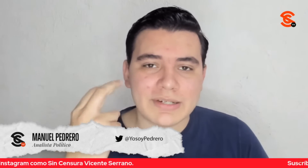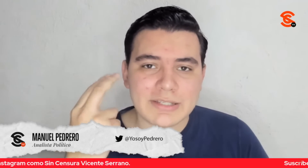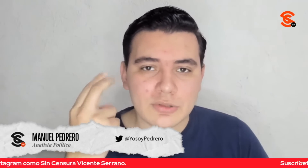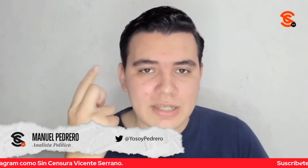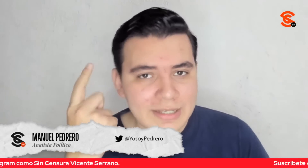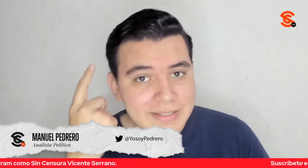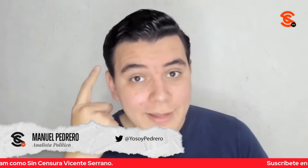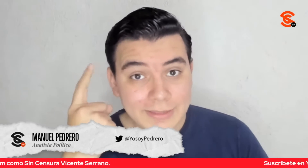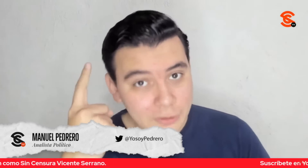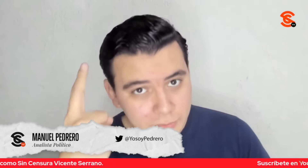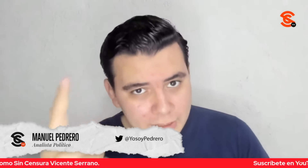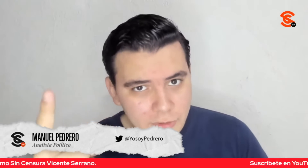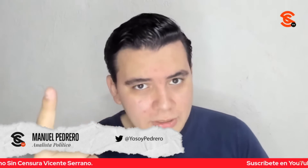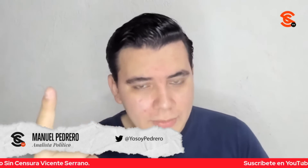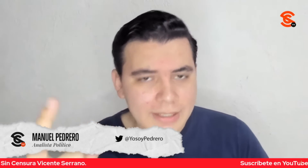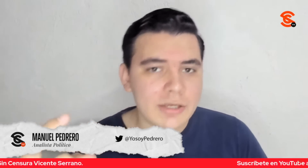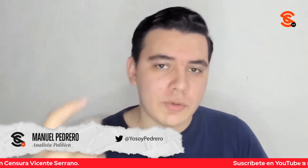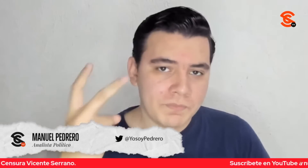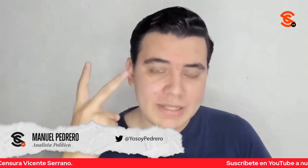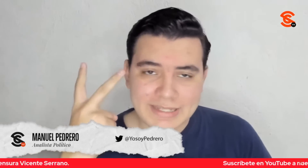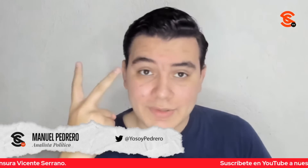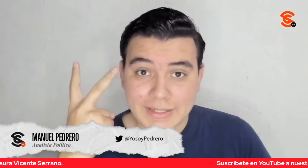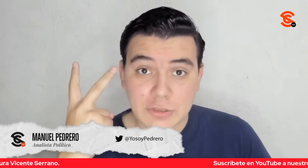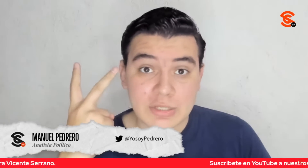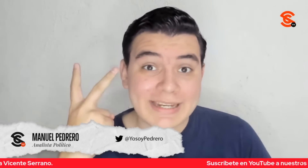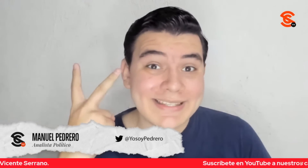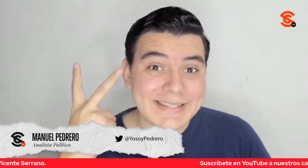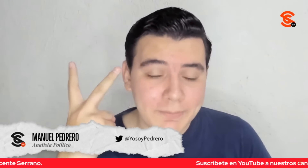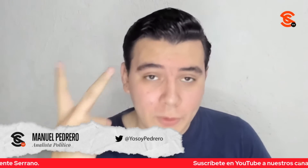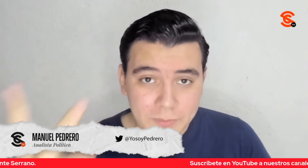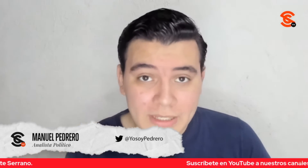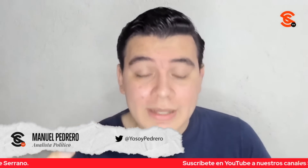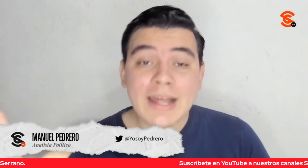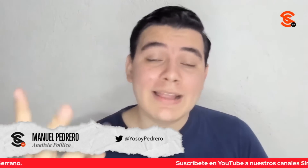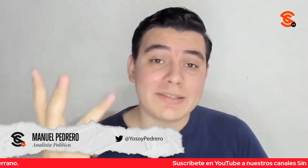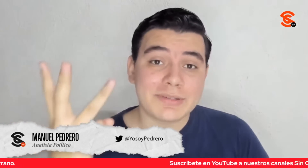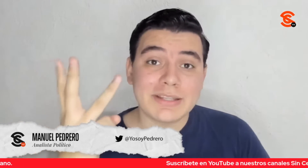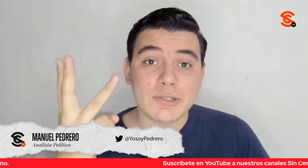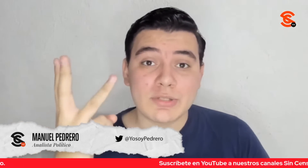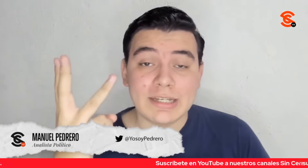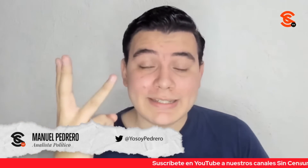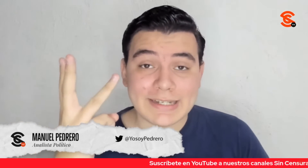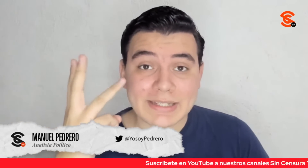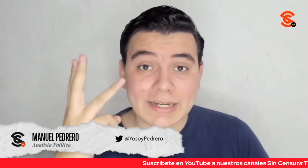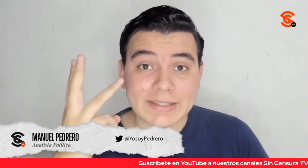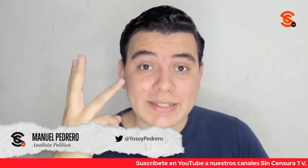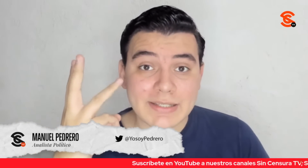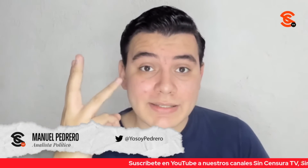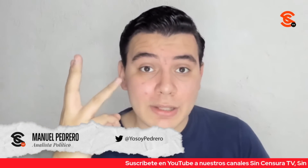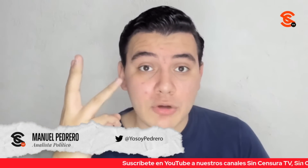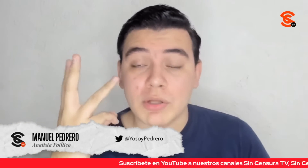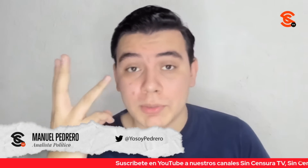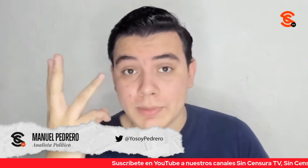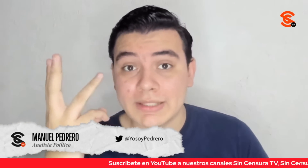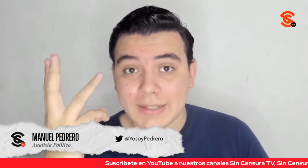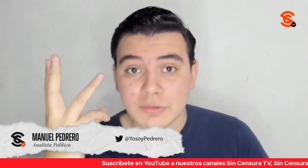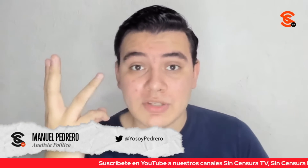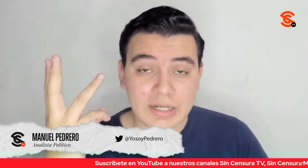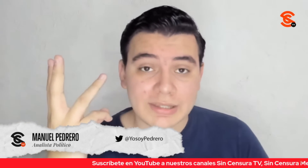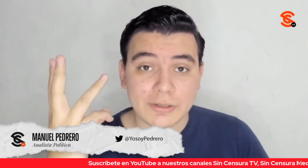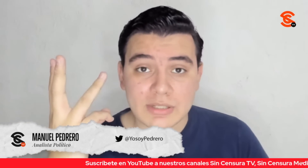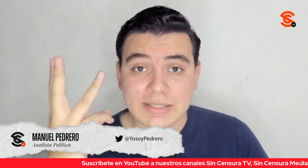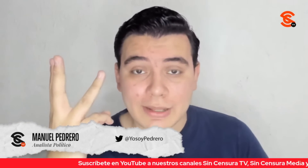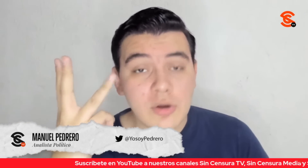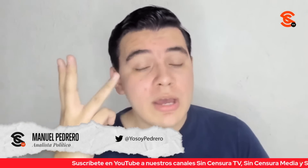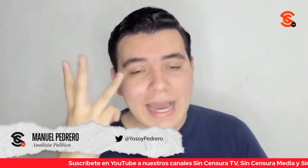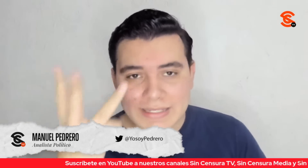las redes sociales del gobierno de México, las redes sociales de CEPROPIE, las redes sociales de las secretarías de Estado cuando invitan a un